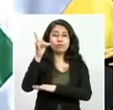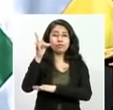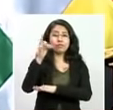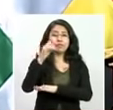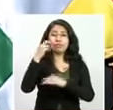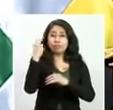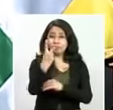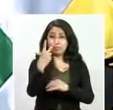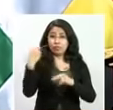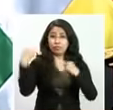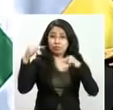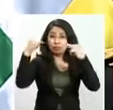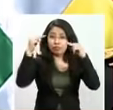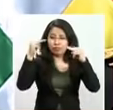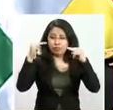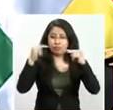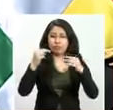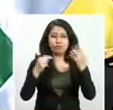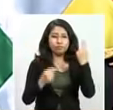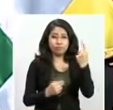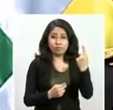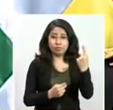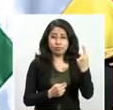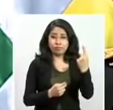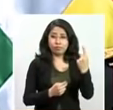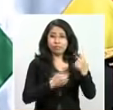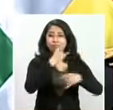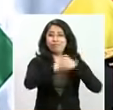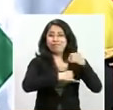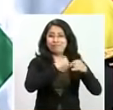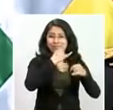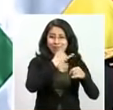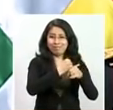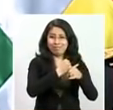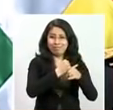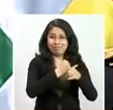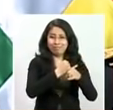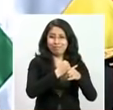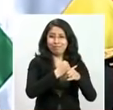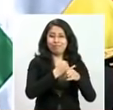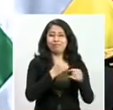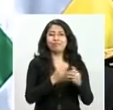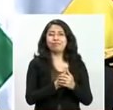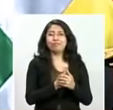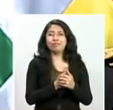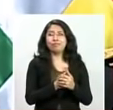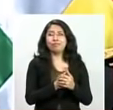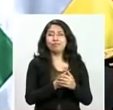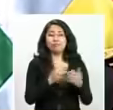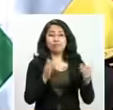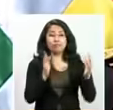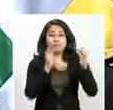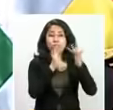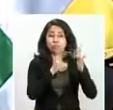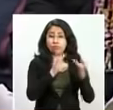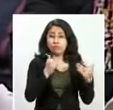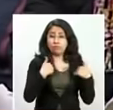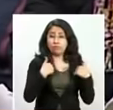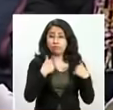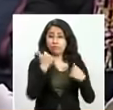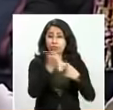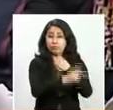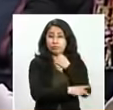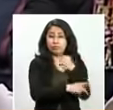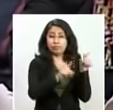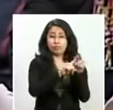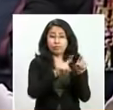ambos niveles, tanto en el plano internacional con los juicios que tenemos